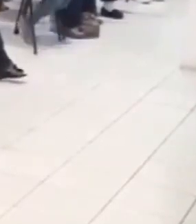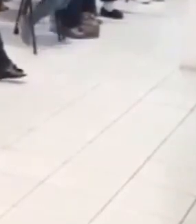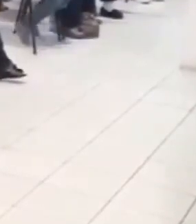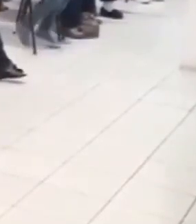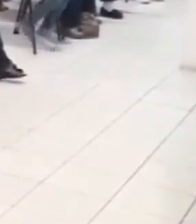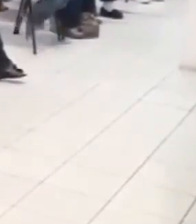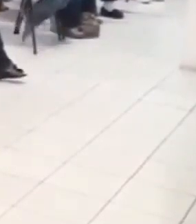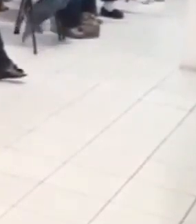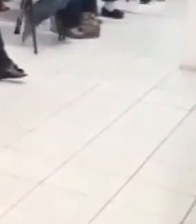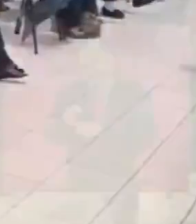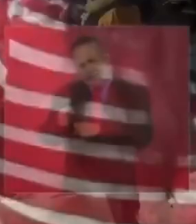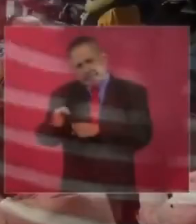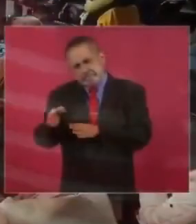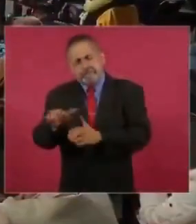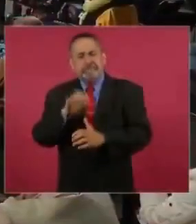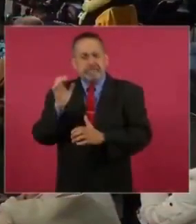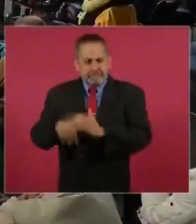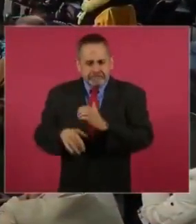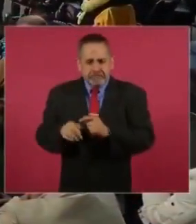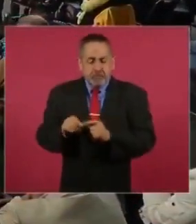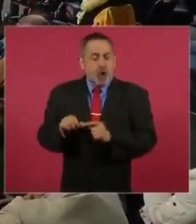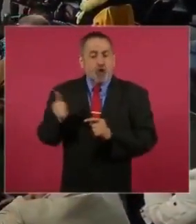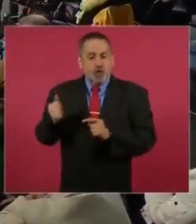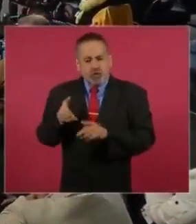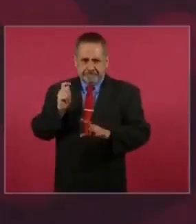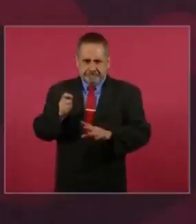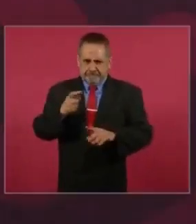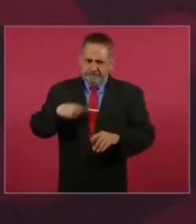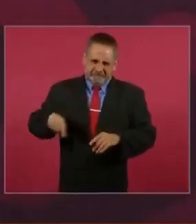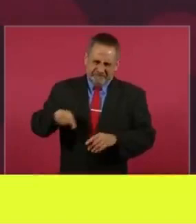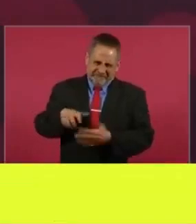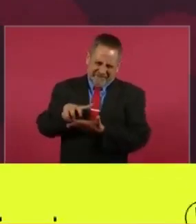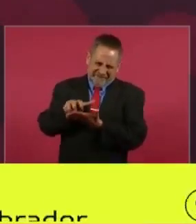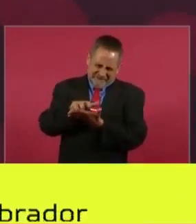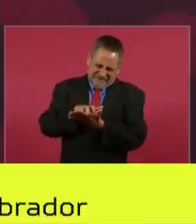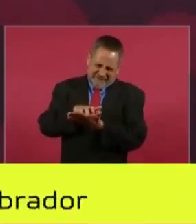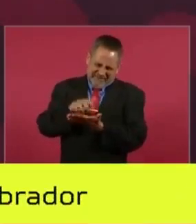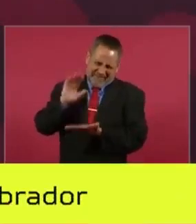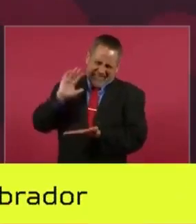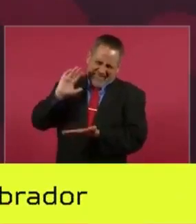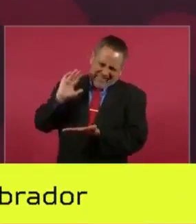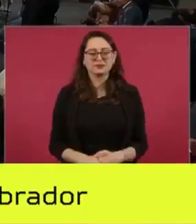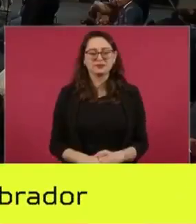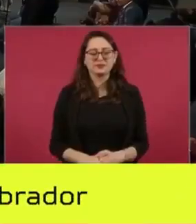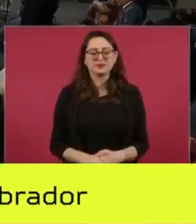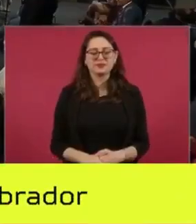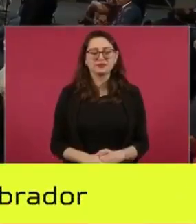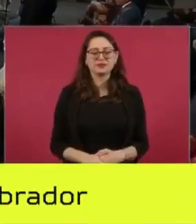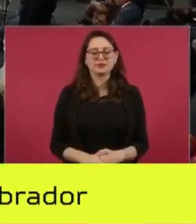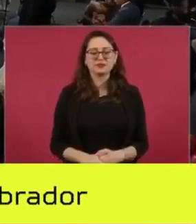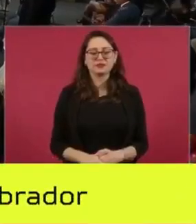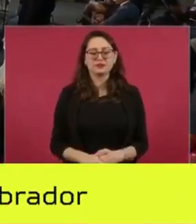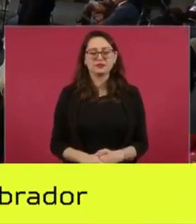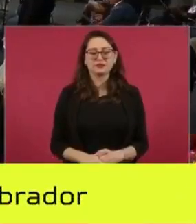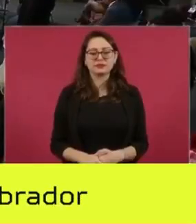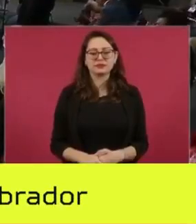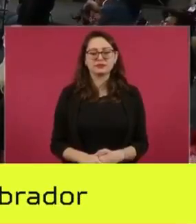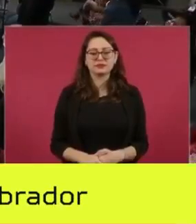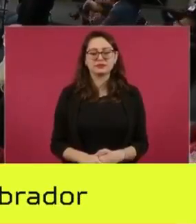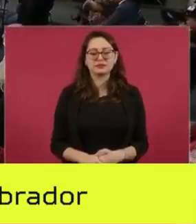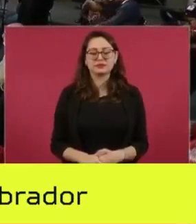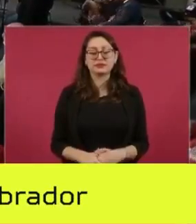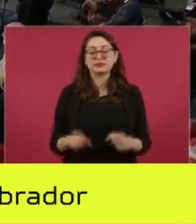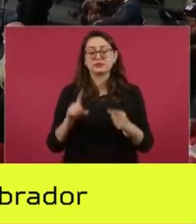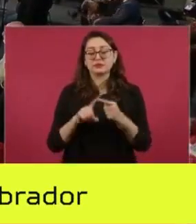no sirven al pueblo. Vamos a hacer un ajuste y ese ahorro va a